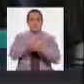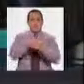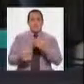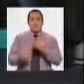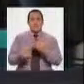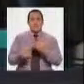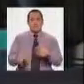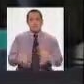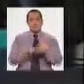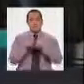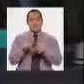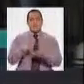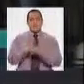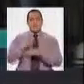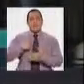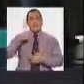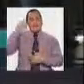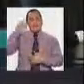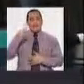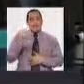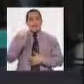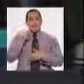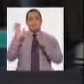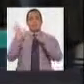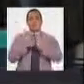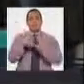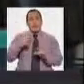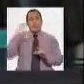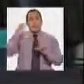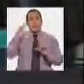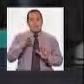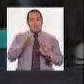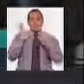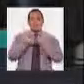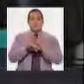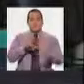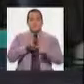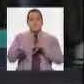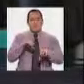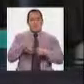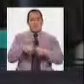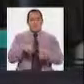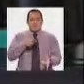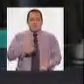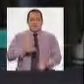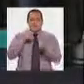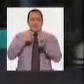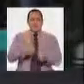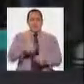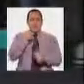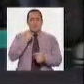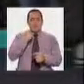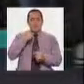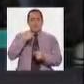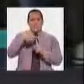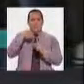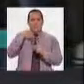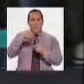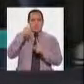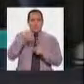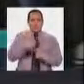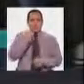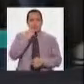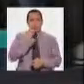tesis de la teoría de que supuestamente se había ejecutado al delincuente terrorista Tito con un